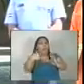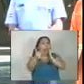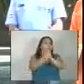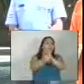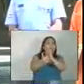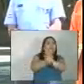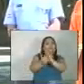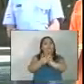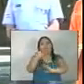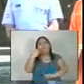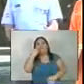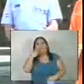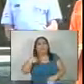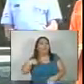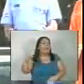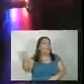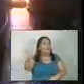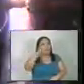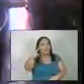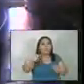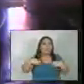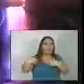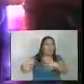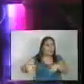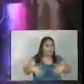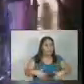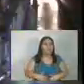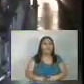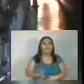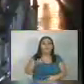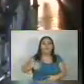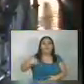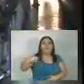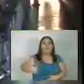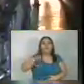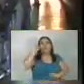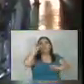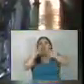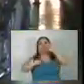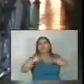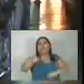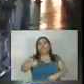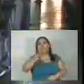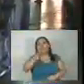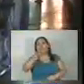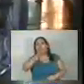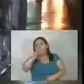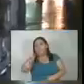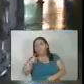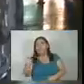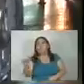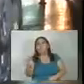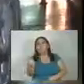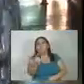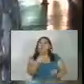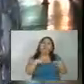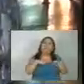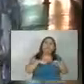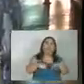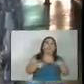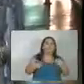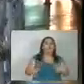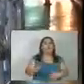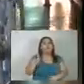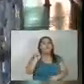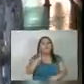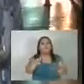natación, no atentemos con nuestra vida. En lo que va del plan fin de año 2022, las víctimas fatales sobrepasan